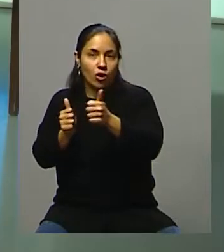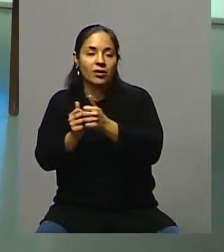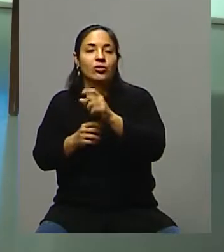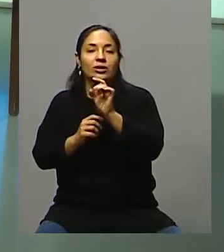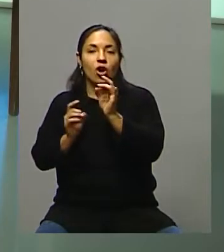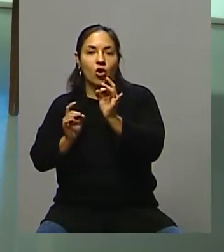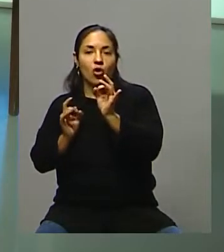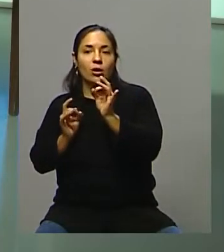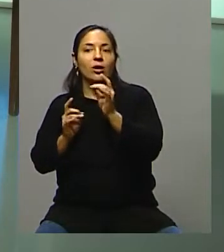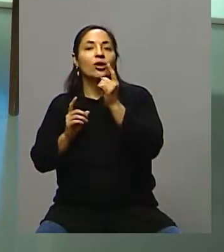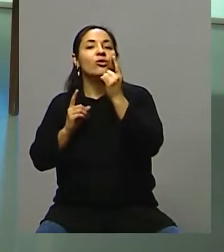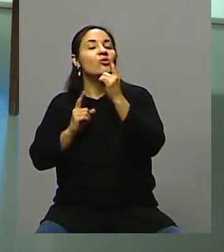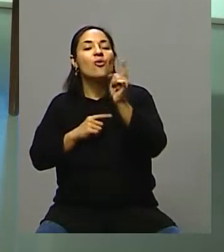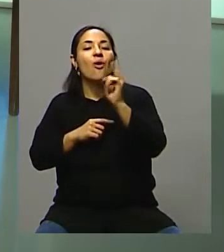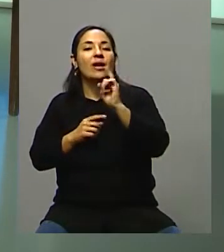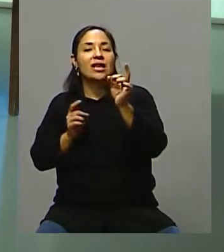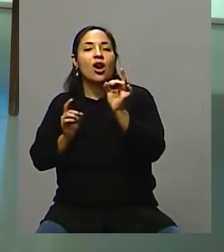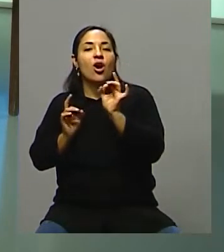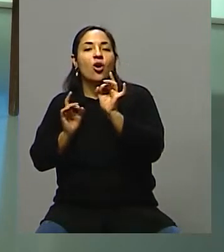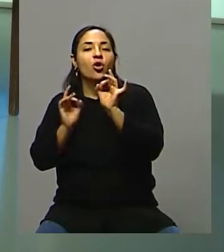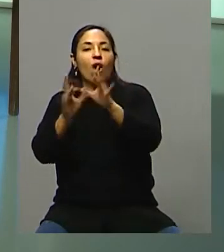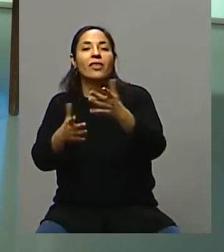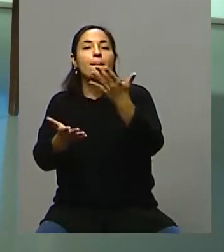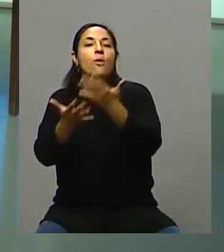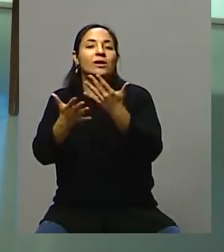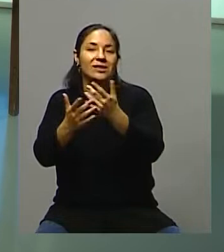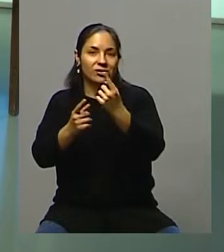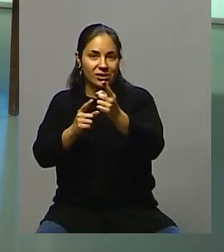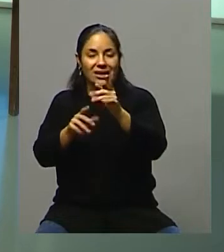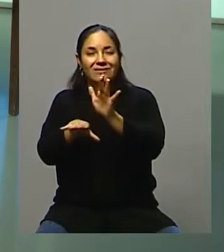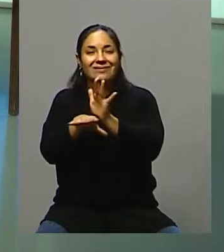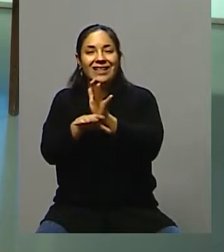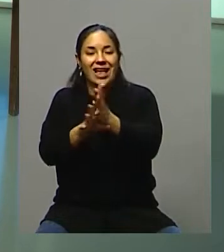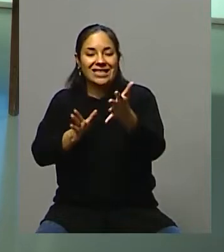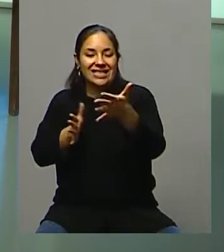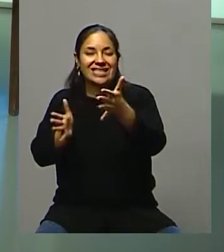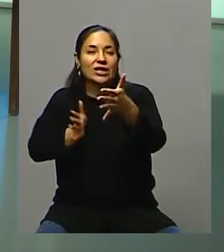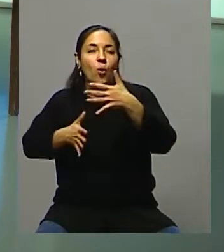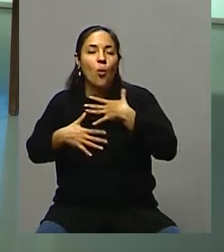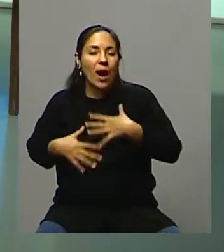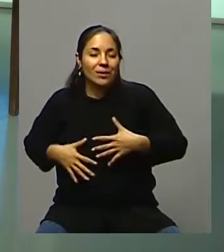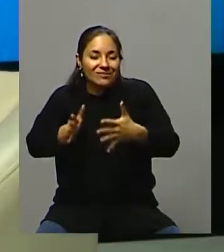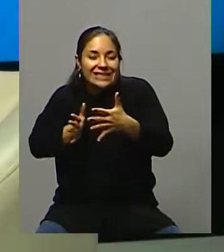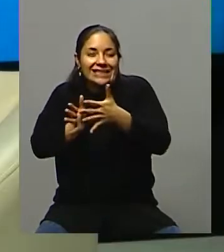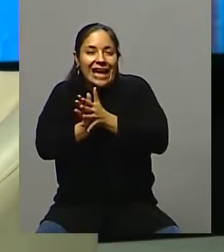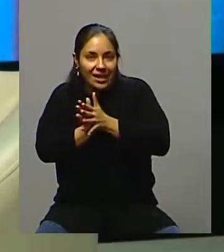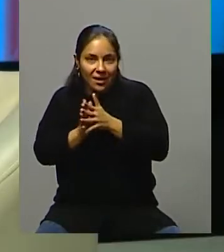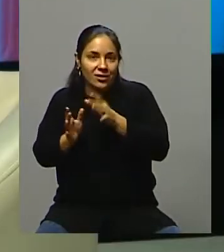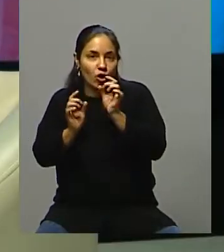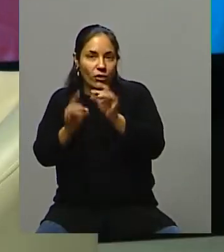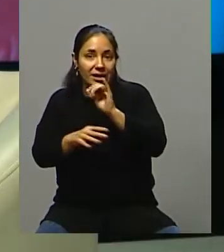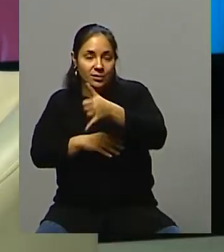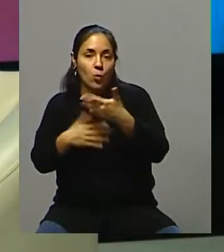de transmisión sexual, ¿sí? Es importante la aclaración también. Y después, bueno, en realidad siguen